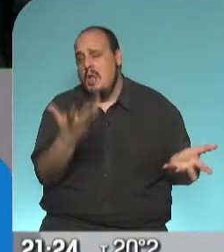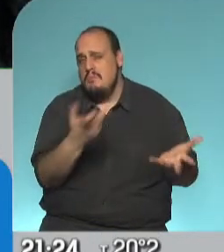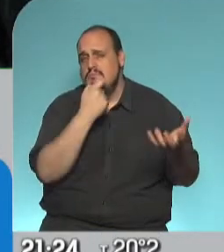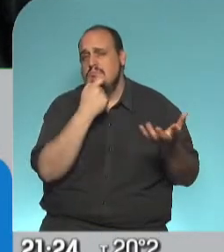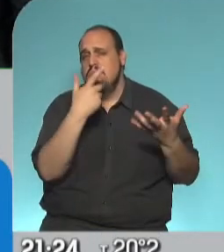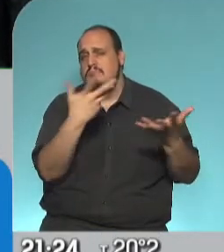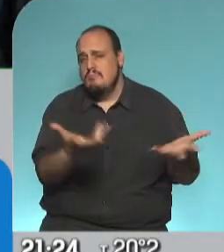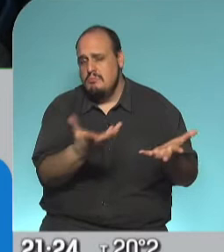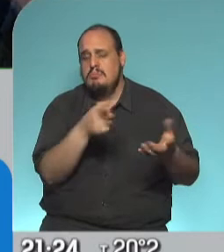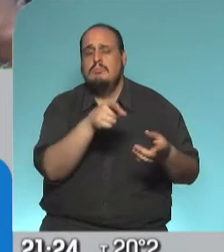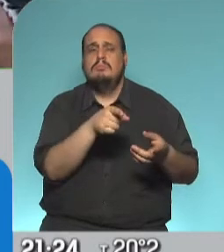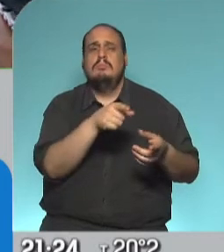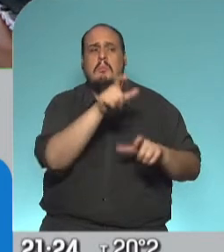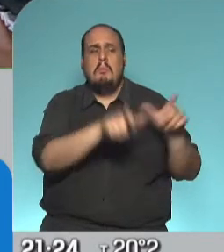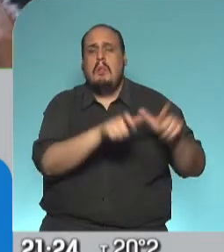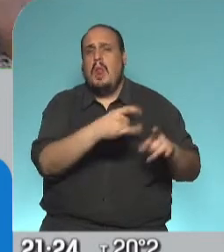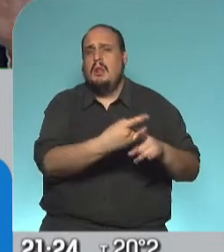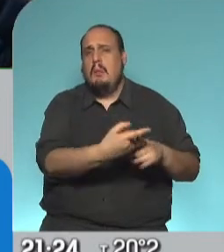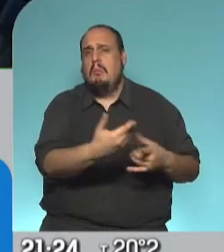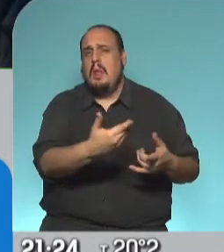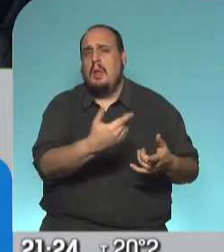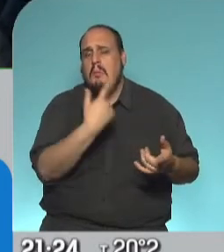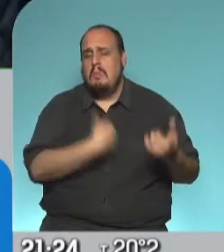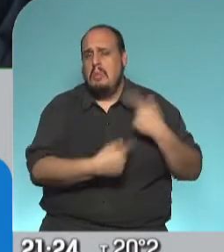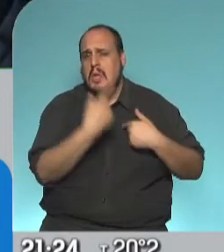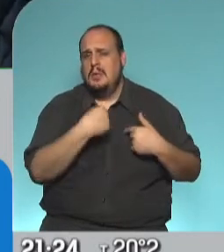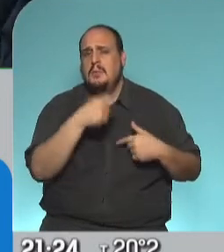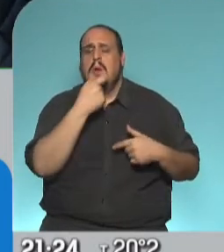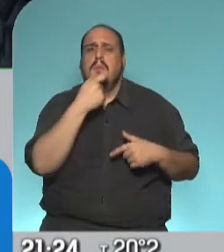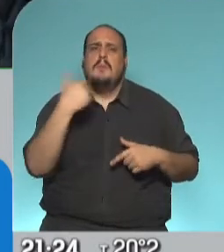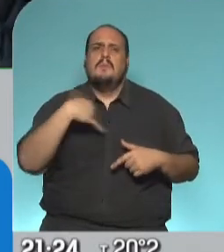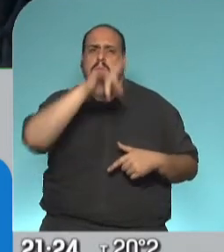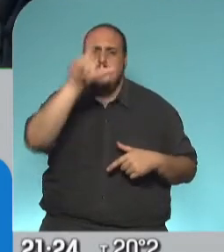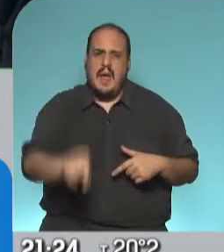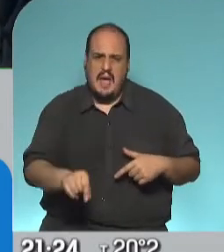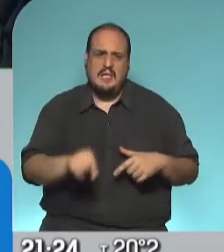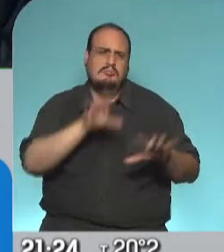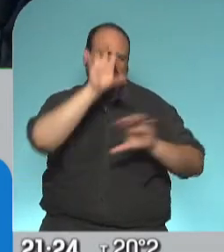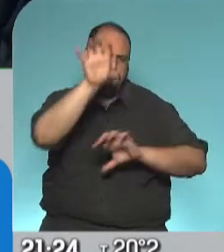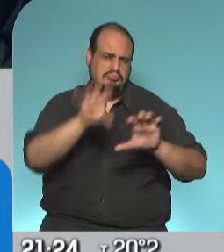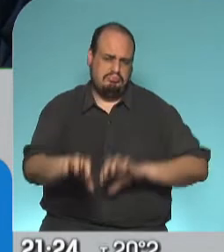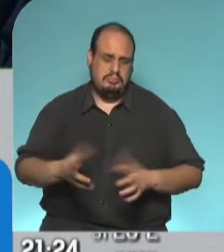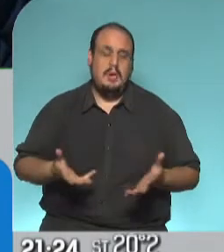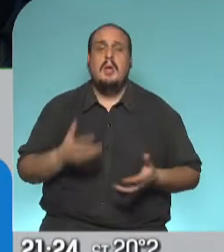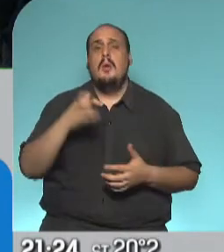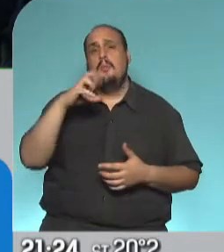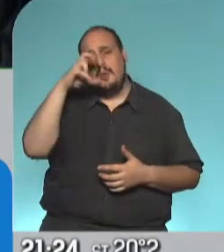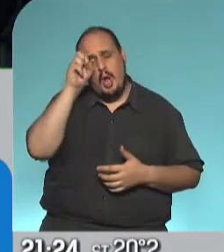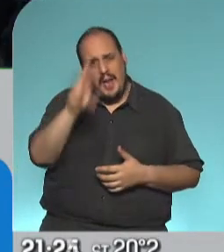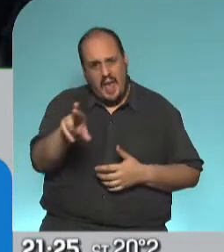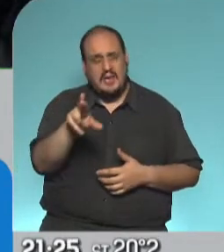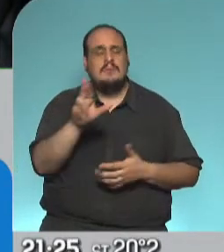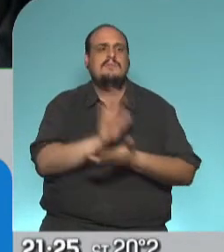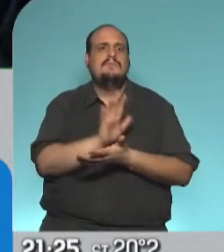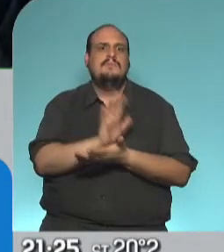unas cosas que se nos plantea siempre es en distintos lugares del país, porque también lo bueno de Procrear es que tiene un